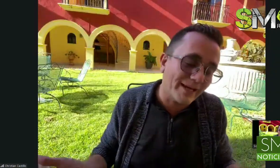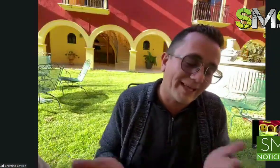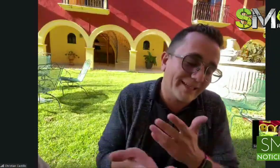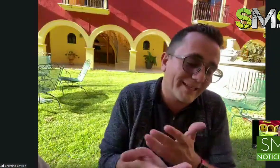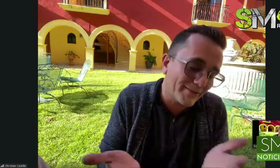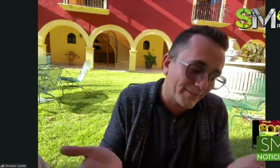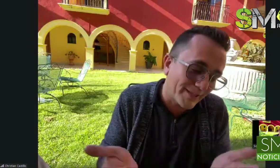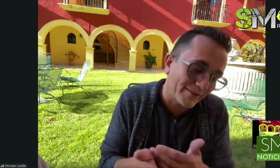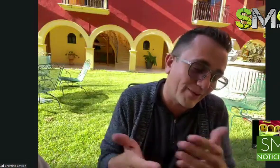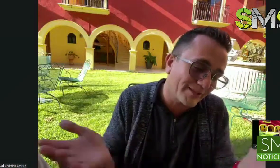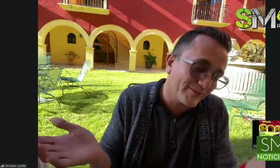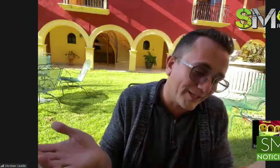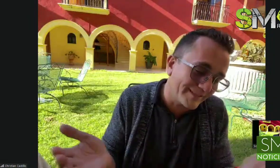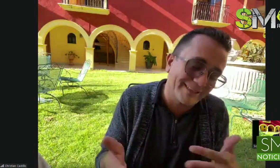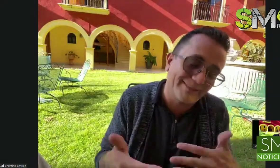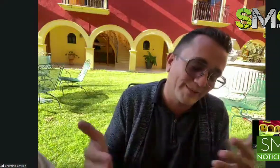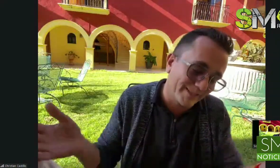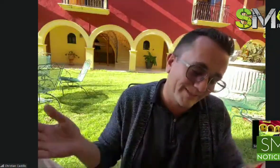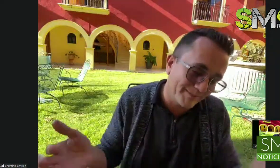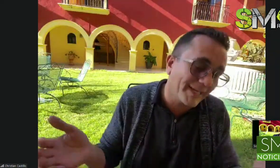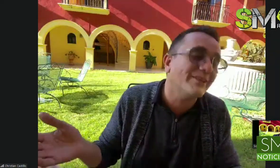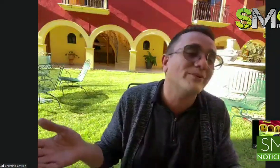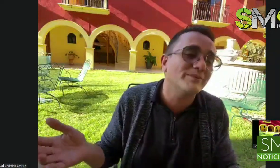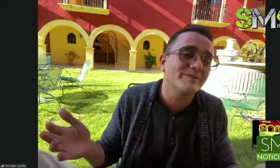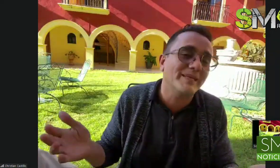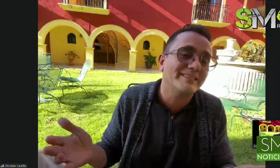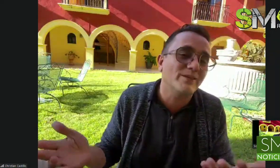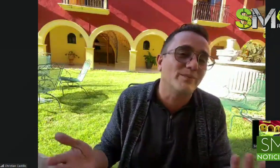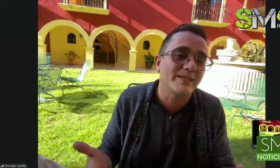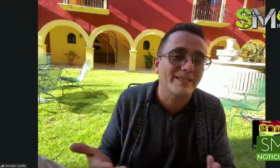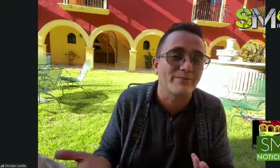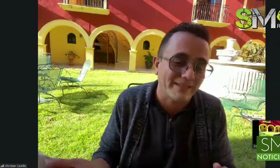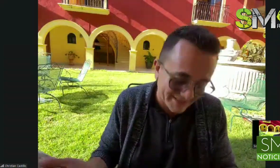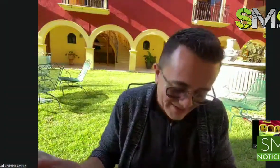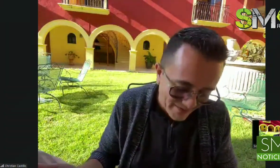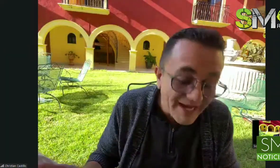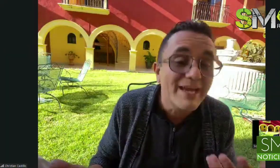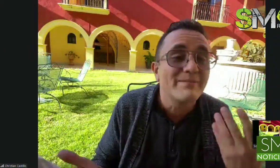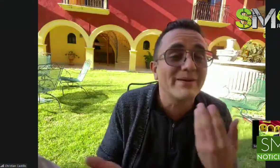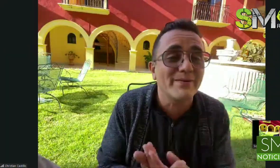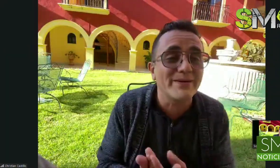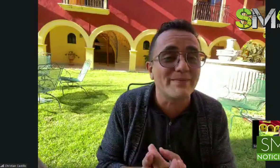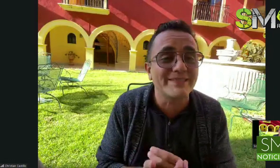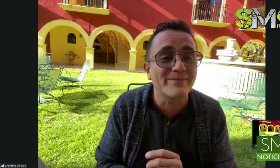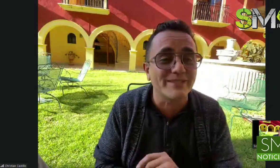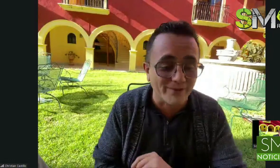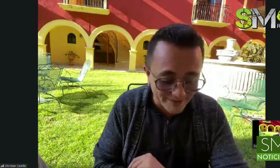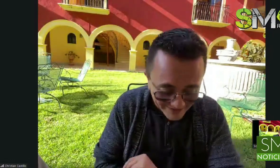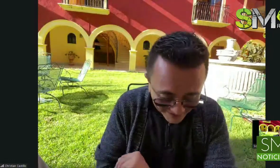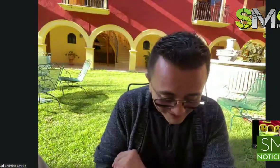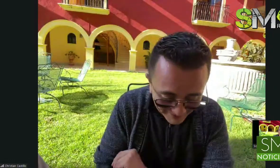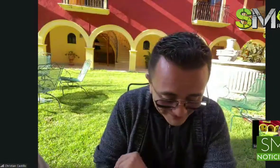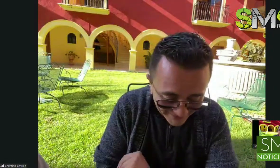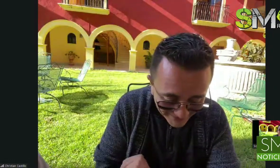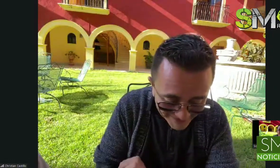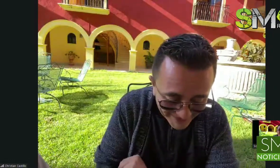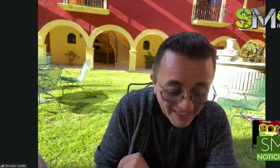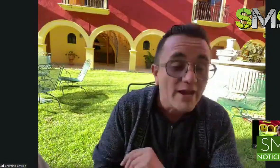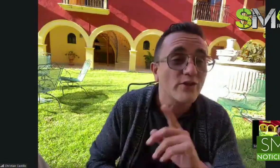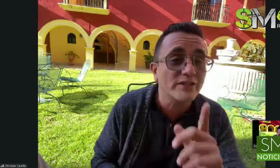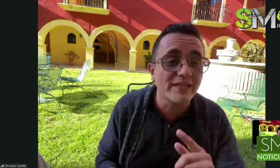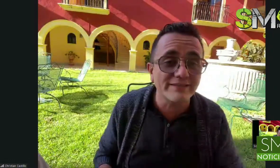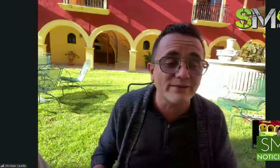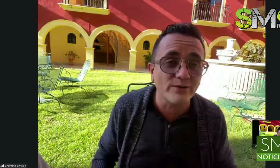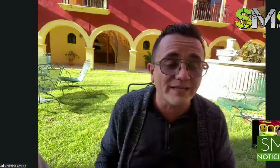estar viendo a cada rato, por a todas horas, entonces para que no vea así como que es algo extraño, ¿verdad? Pero bueno, pasemos a cosas agradables y